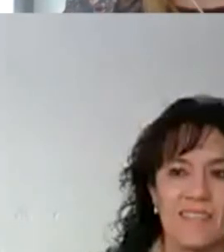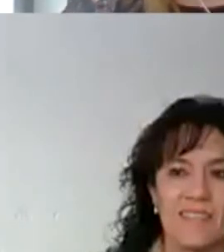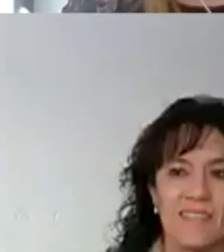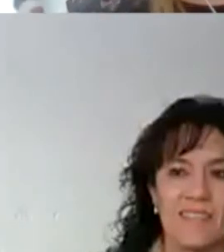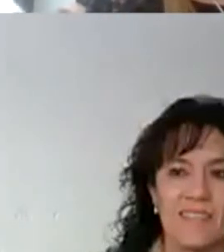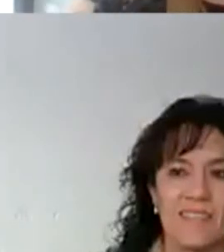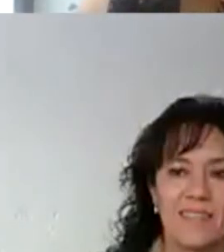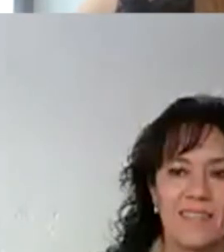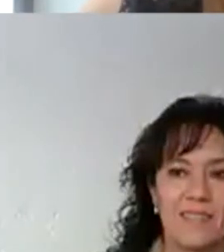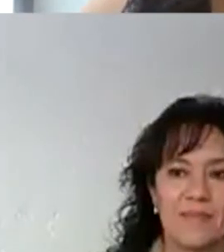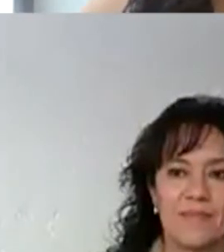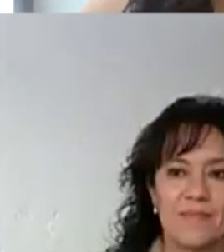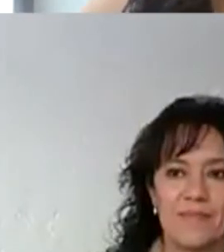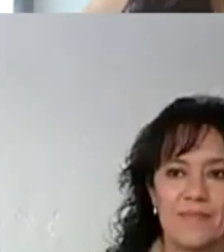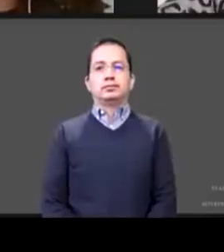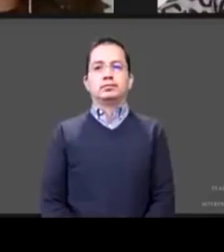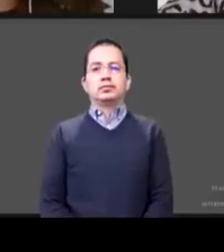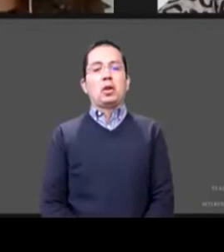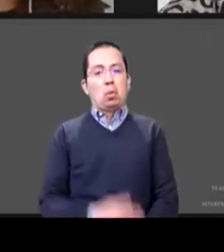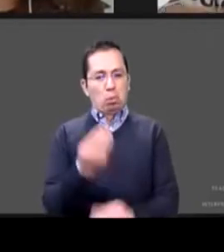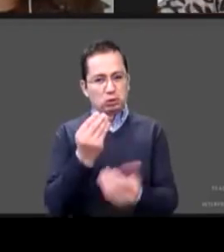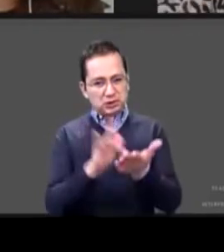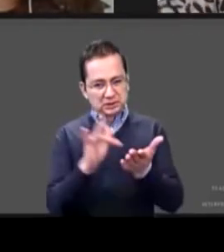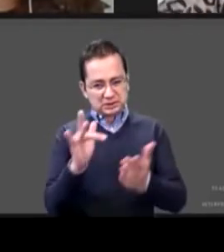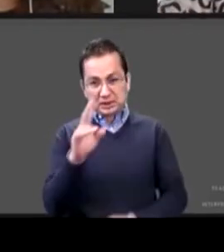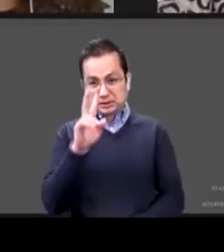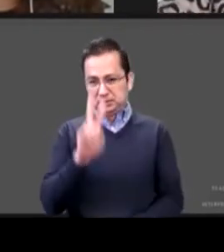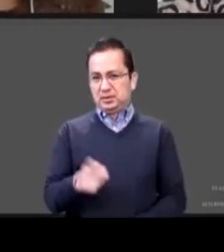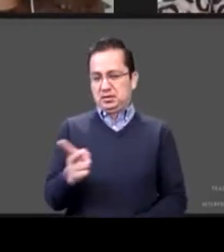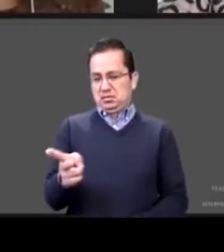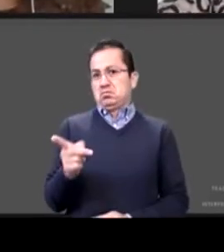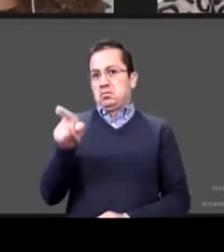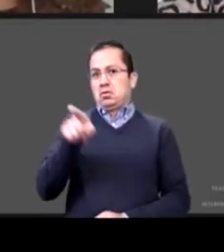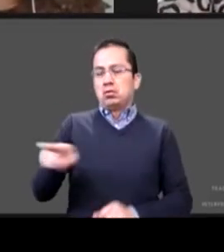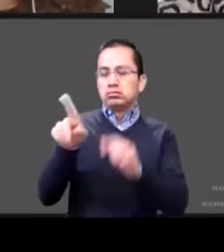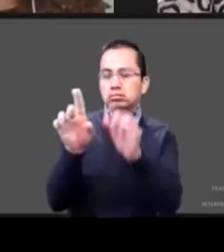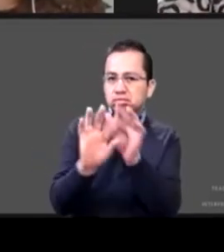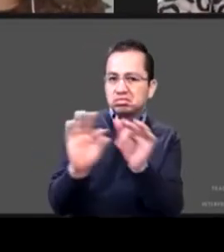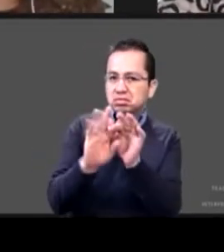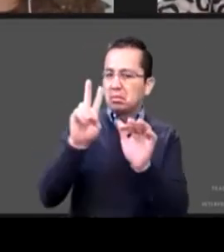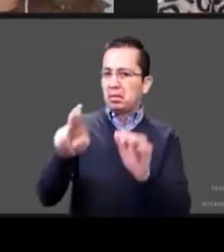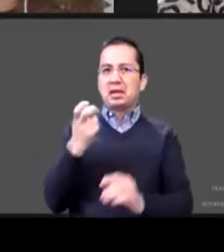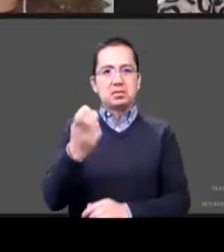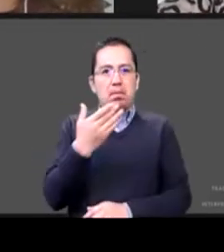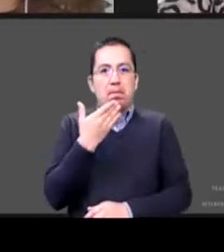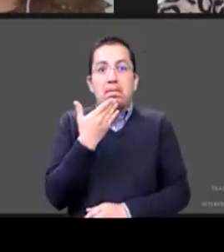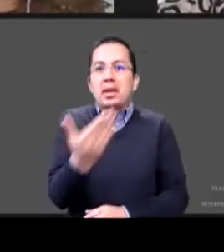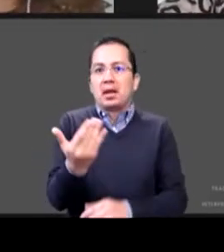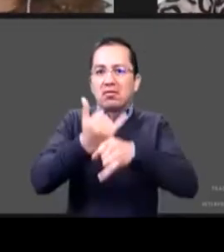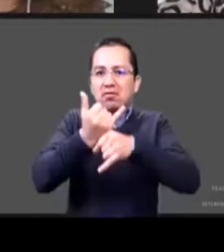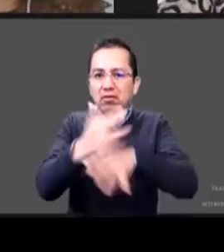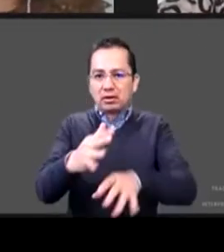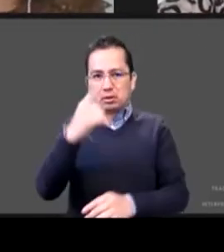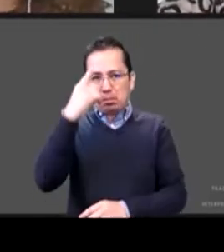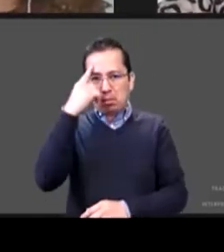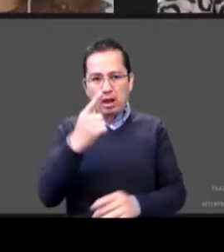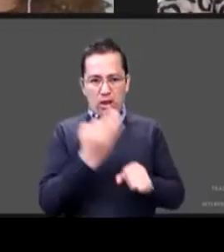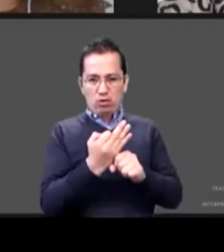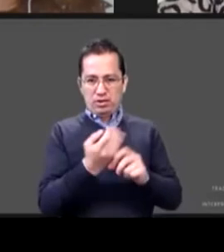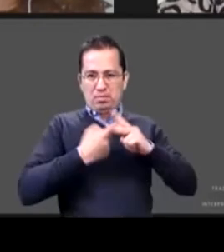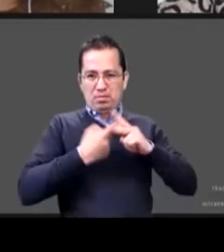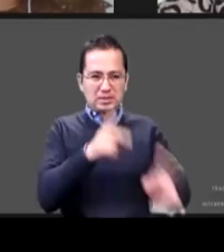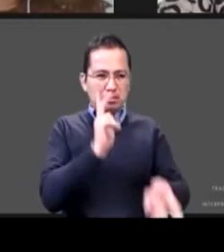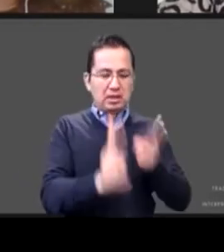nos has dado, ¿verdad? Importante porque no solamente es la atención de los niños, sino el vínculo entre el cuidador, el que está ahí cercano,